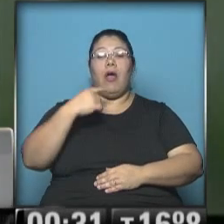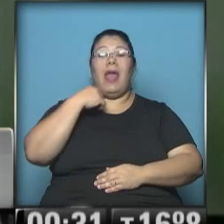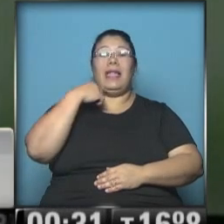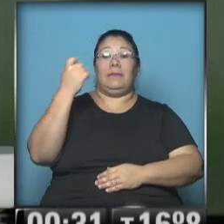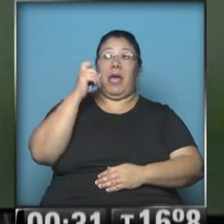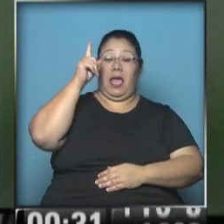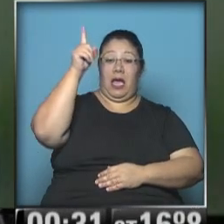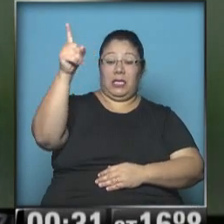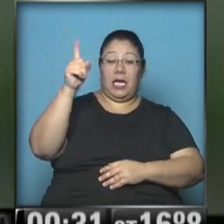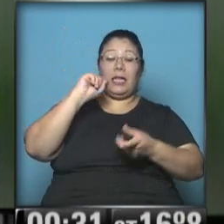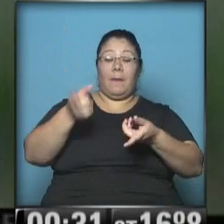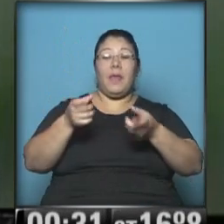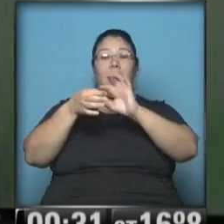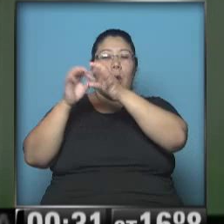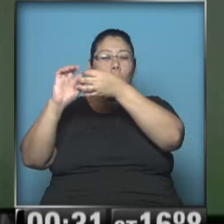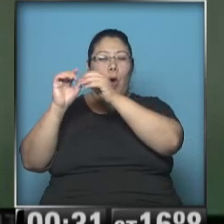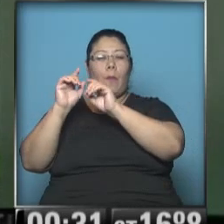y en España.